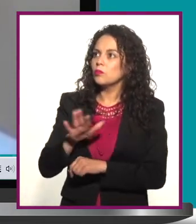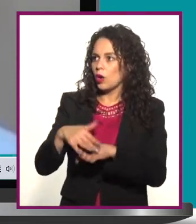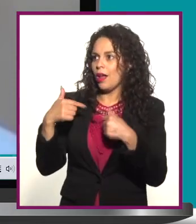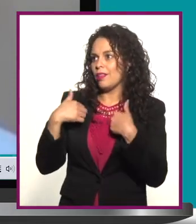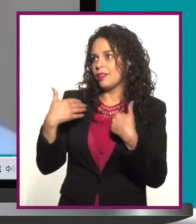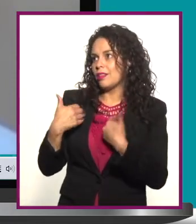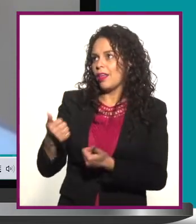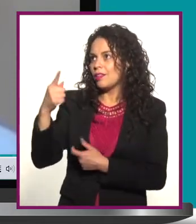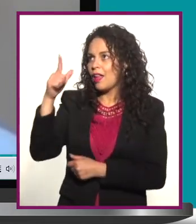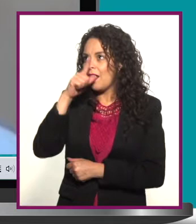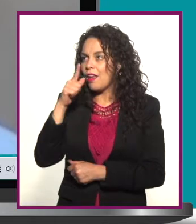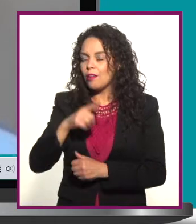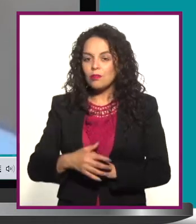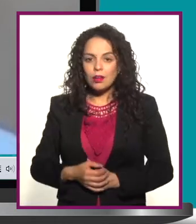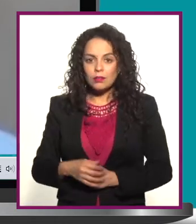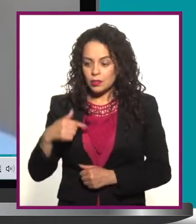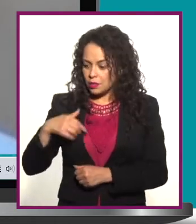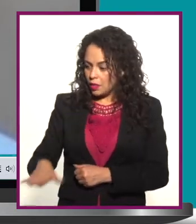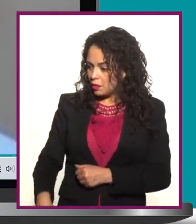español.